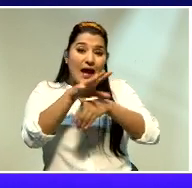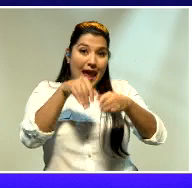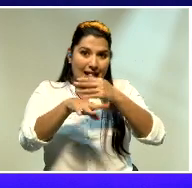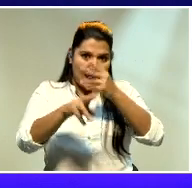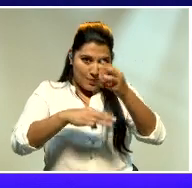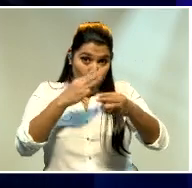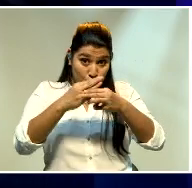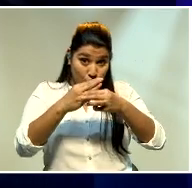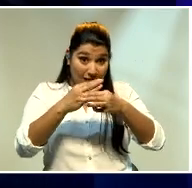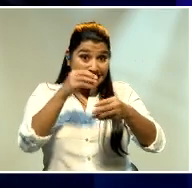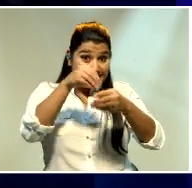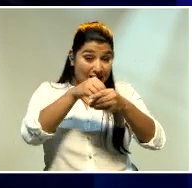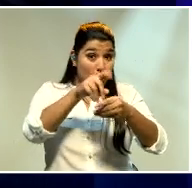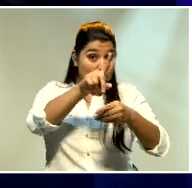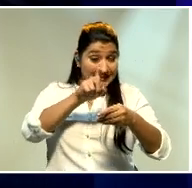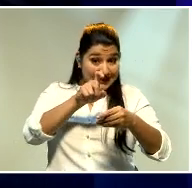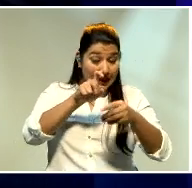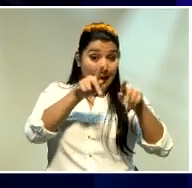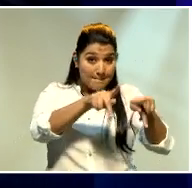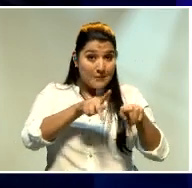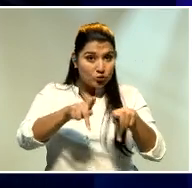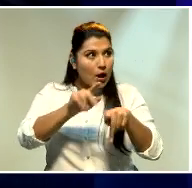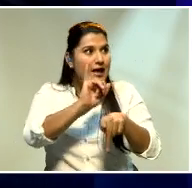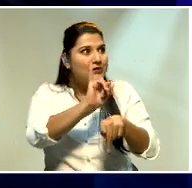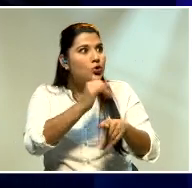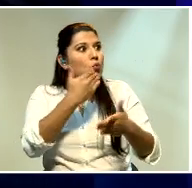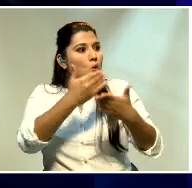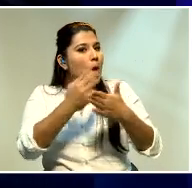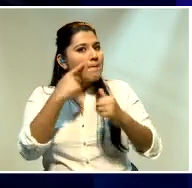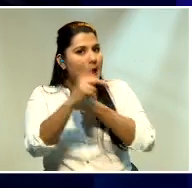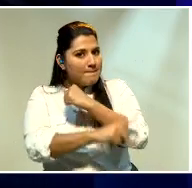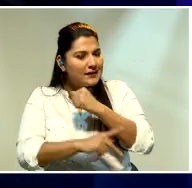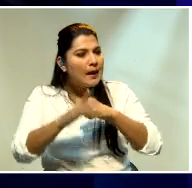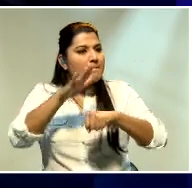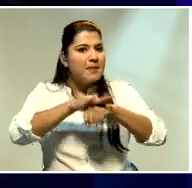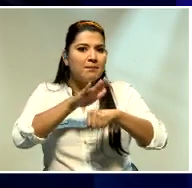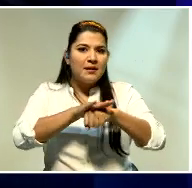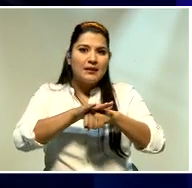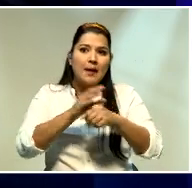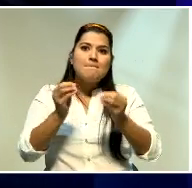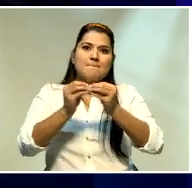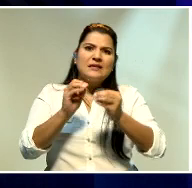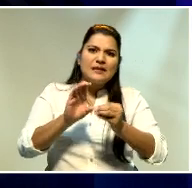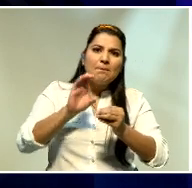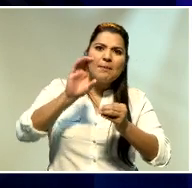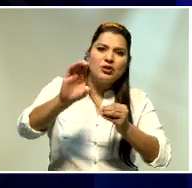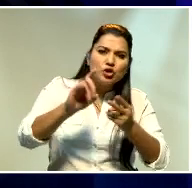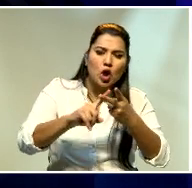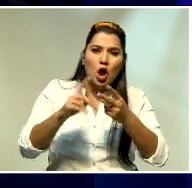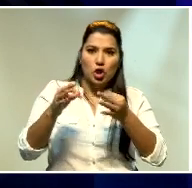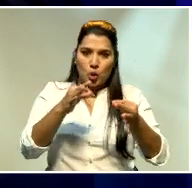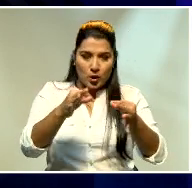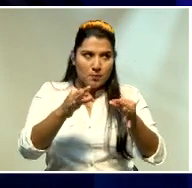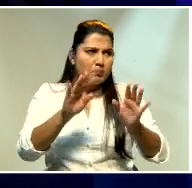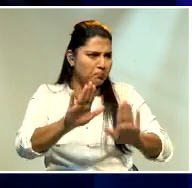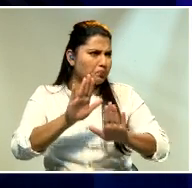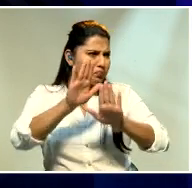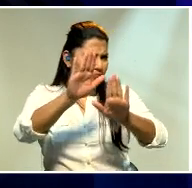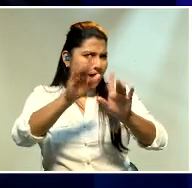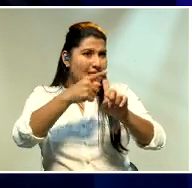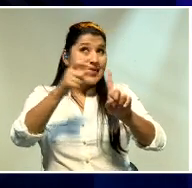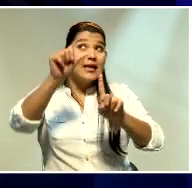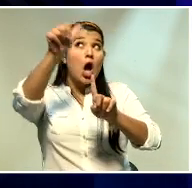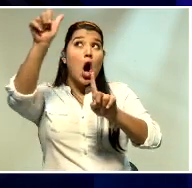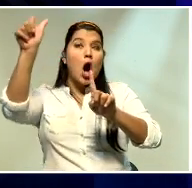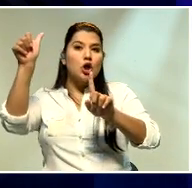del país, nos ayuda a atraer inversión extranjera, turismo, fantástico. Desde afuera nos ven como un